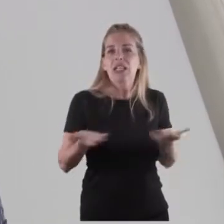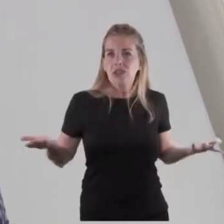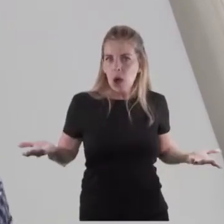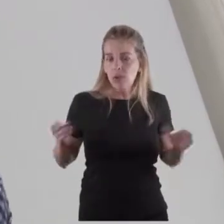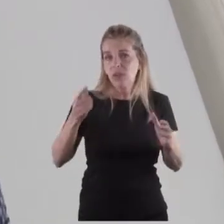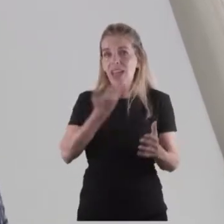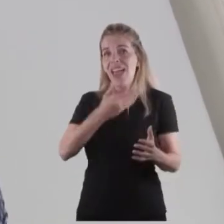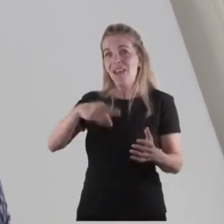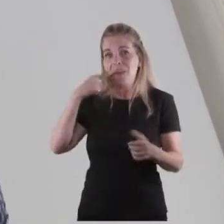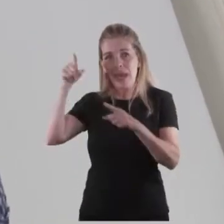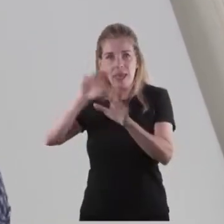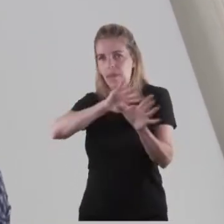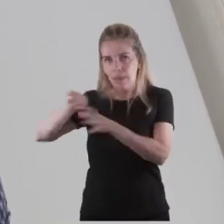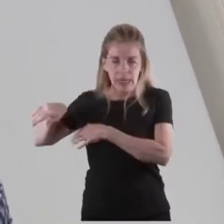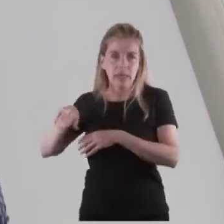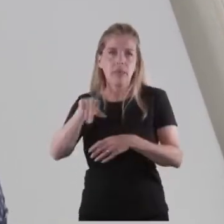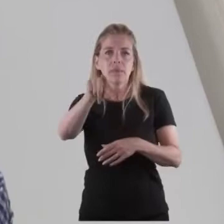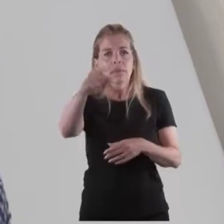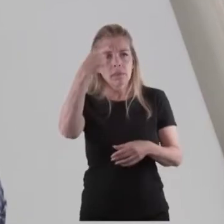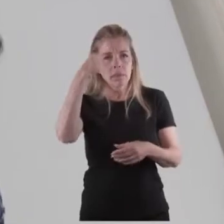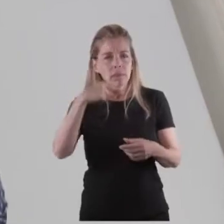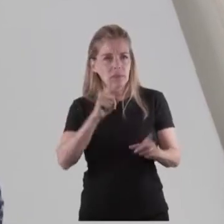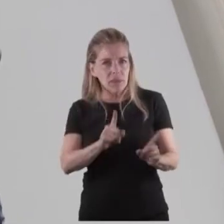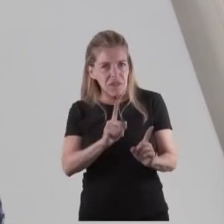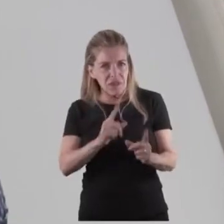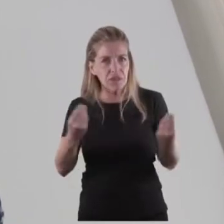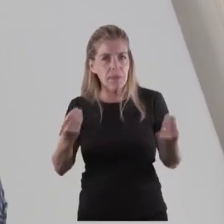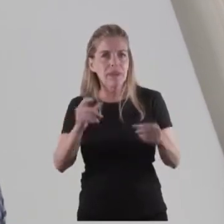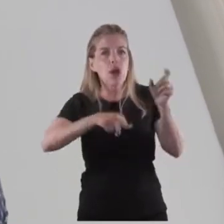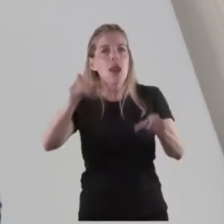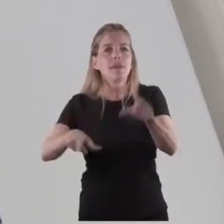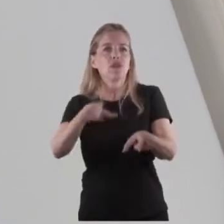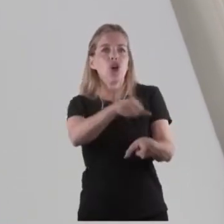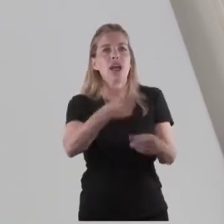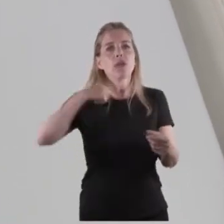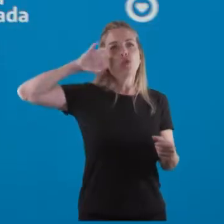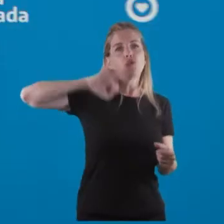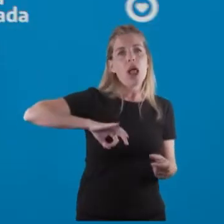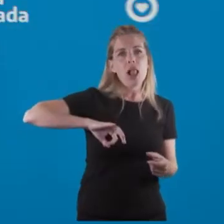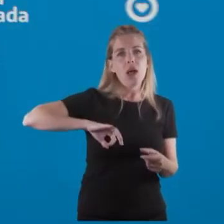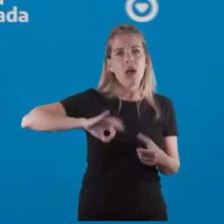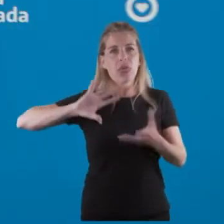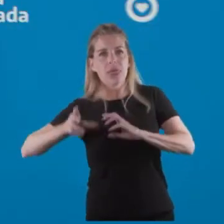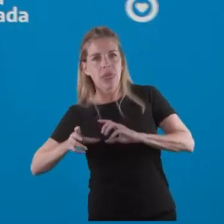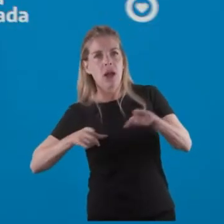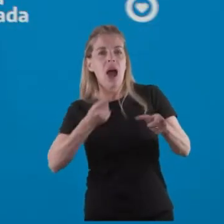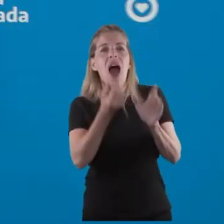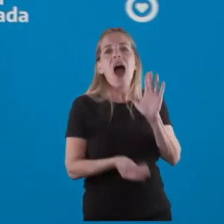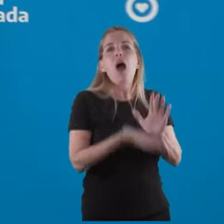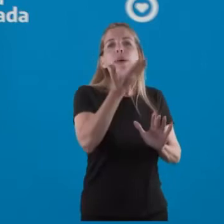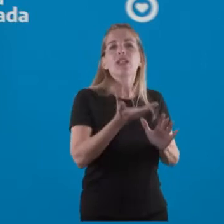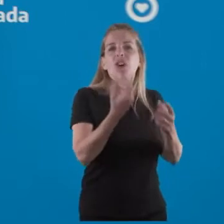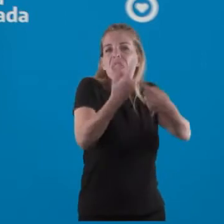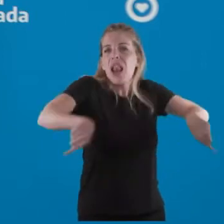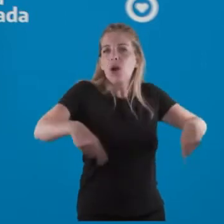se van a seguir para seguir sufriendo el bolsillo de los argentinos digo va a haber otras subas va a ver otras uvas